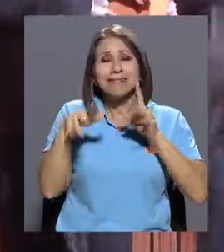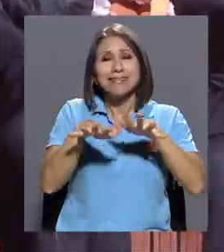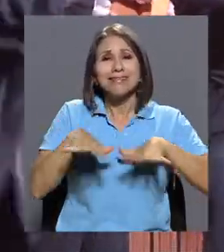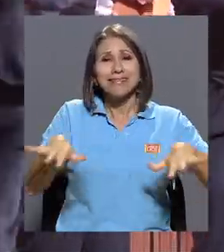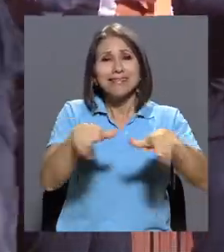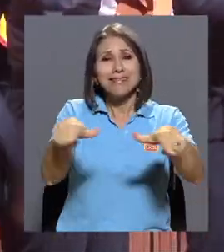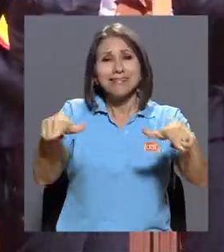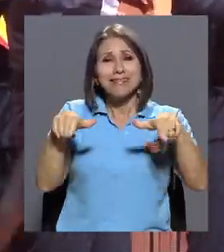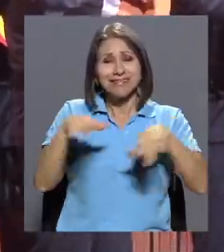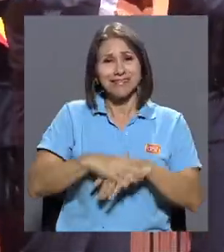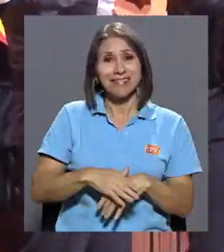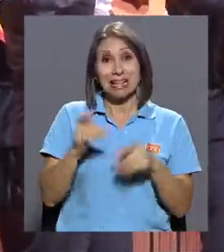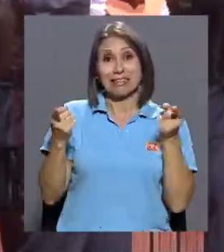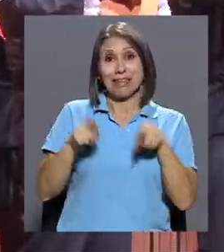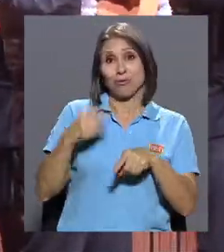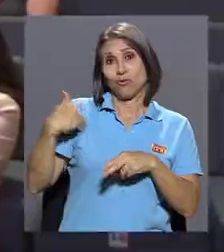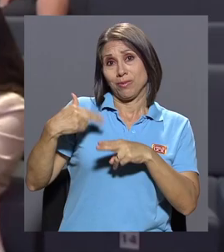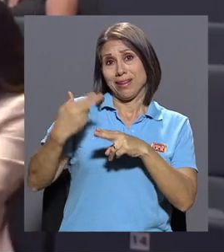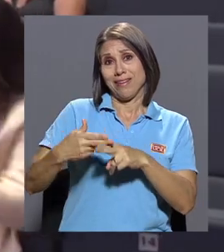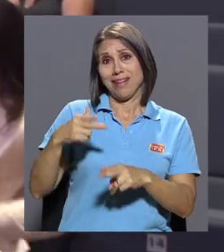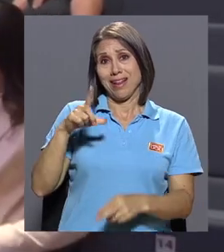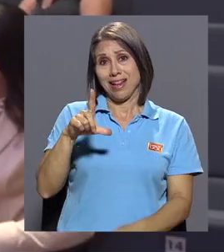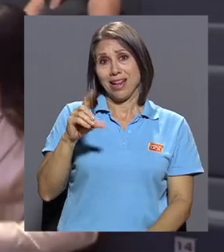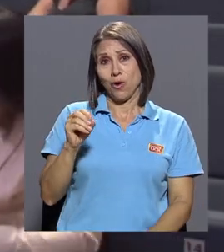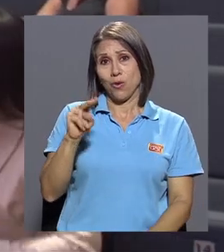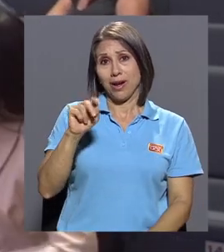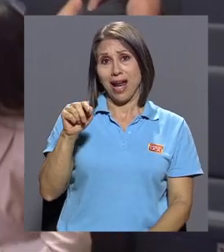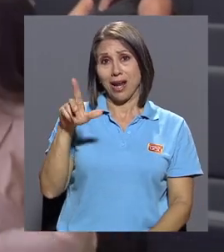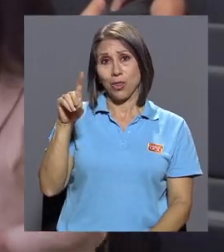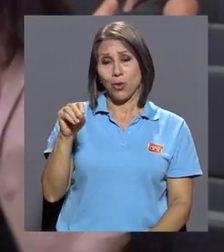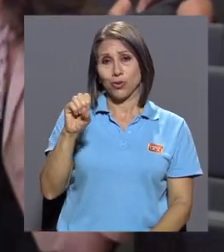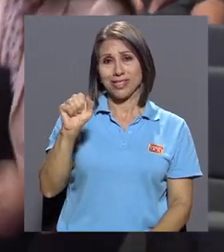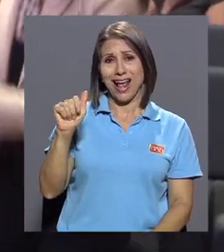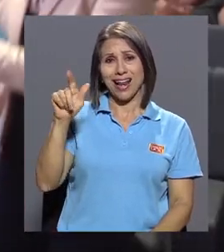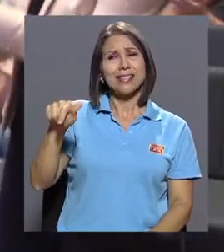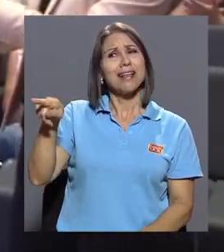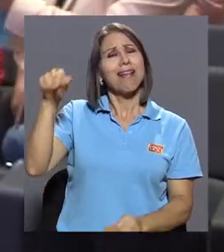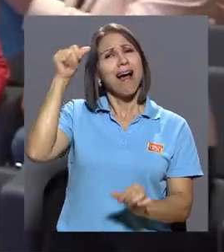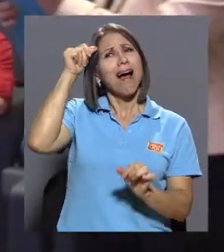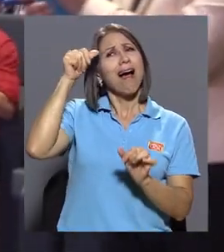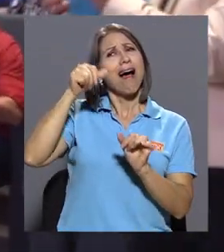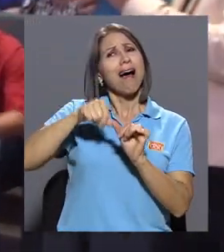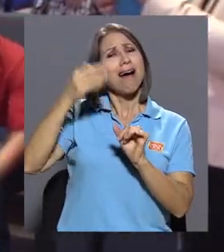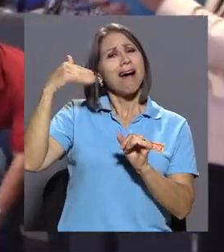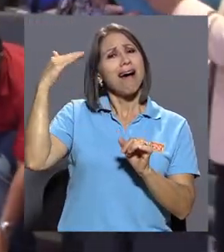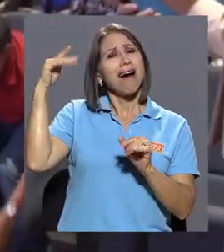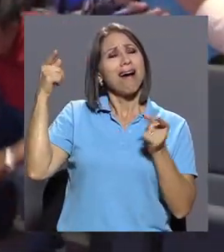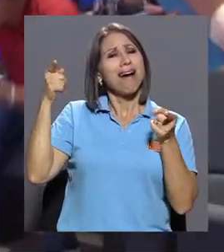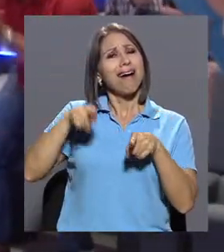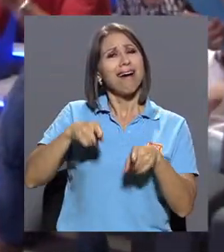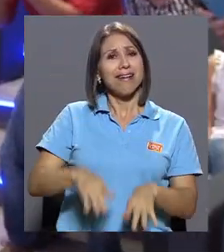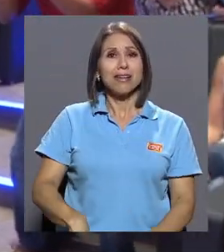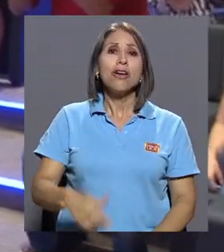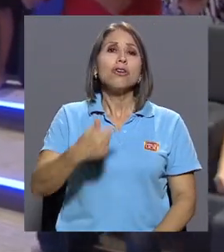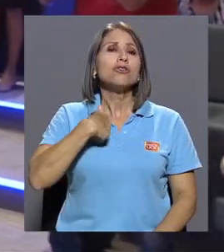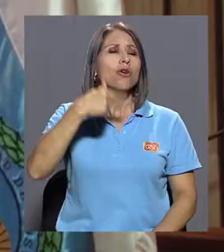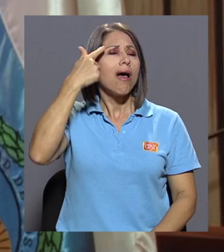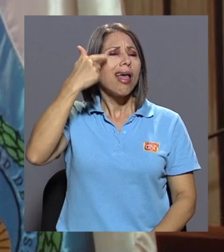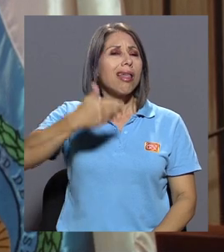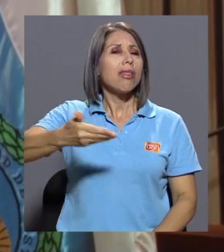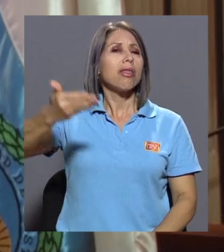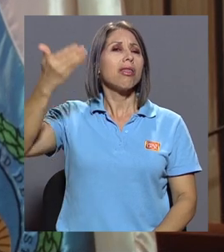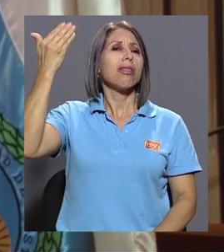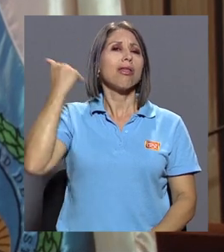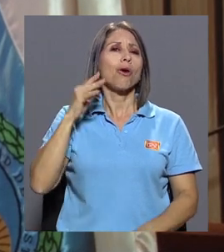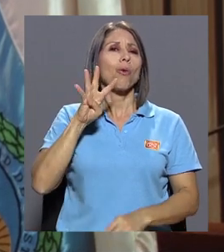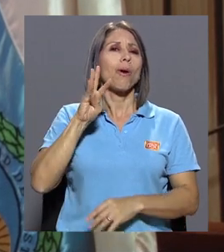escenario. Este fue el caso de don Leonardo Salas, quien trajo a su memoria gratos recuerdos. Me devolvió 40 años en